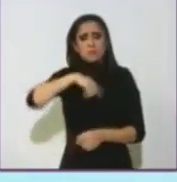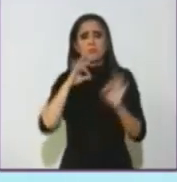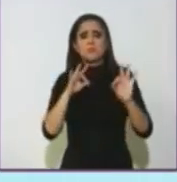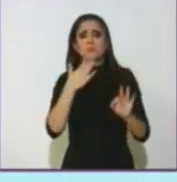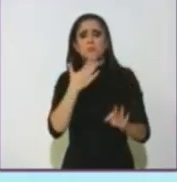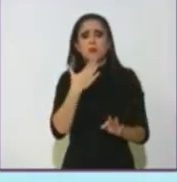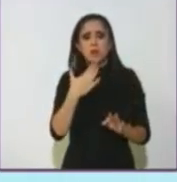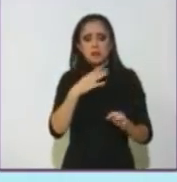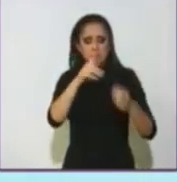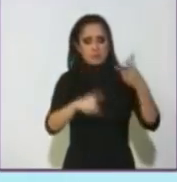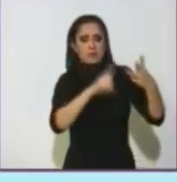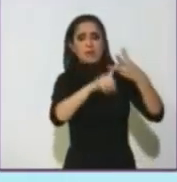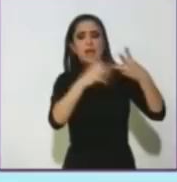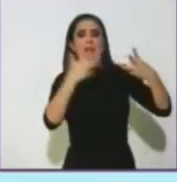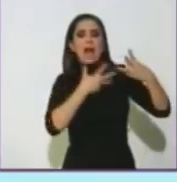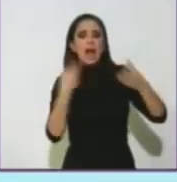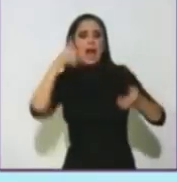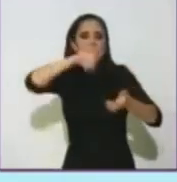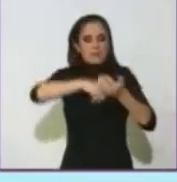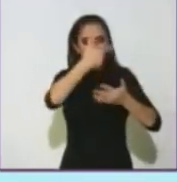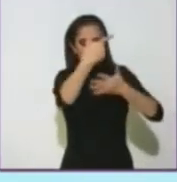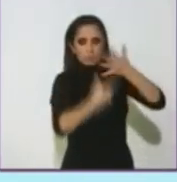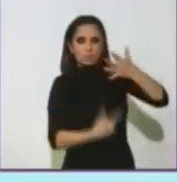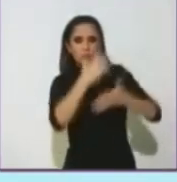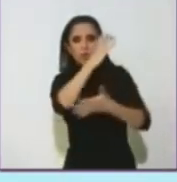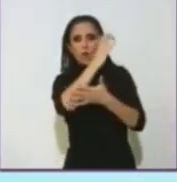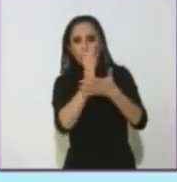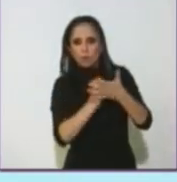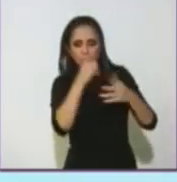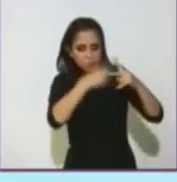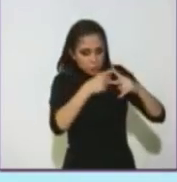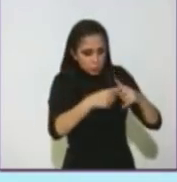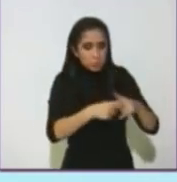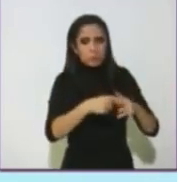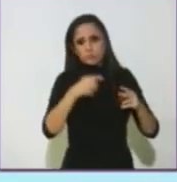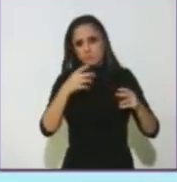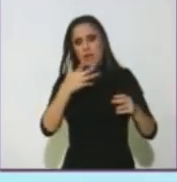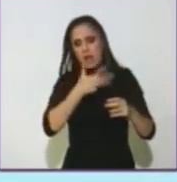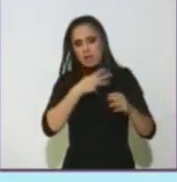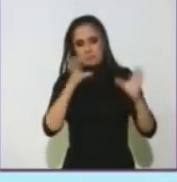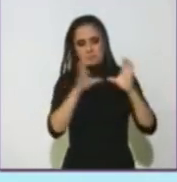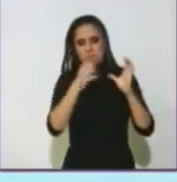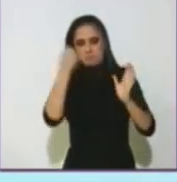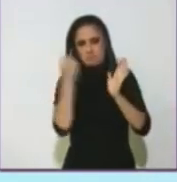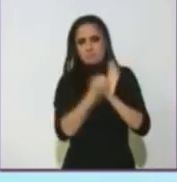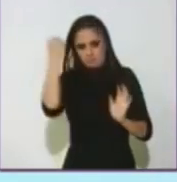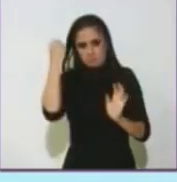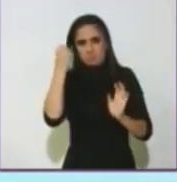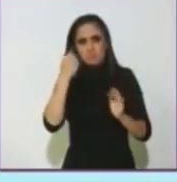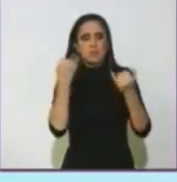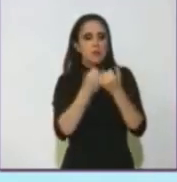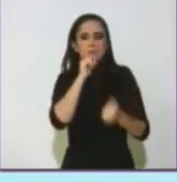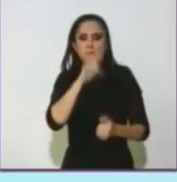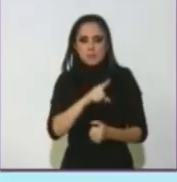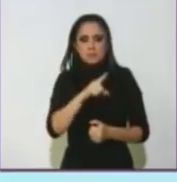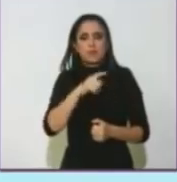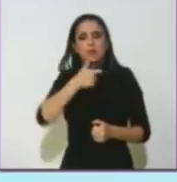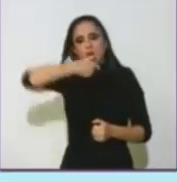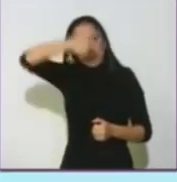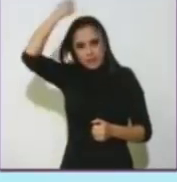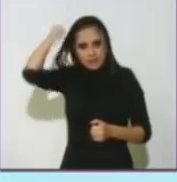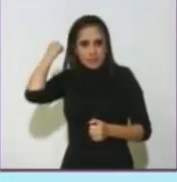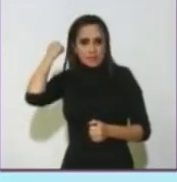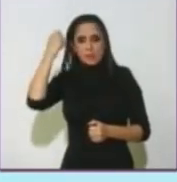la opinión técnica de un despacho contable público certificado igual que al que recurrió el candidato